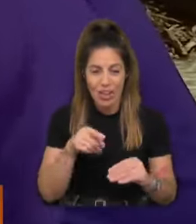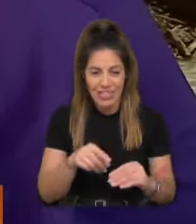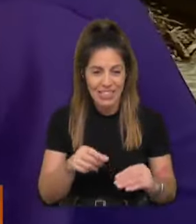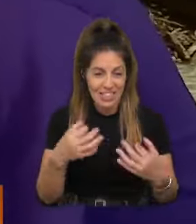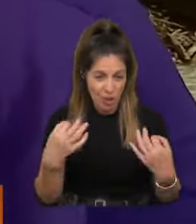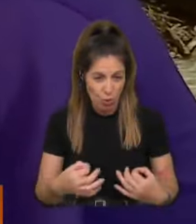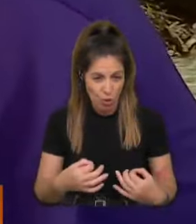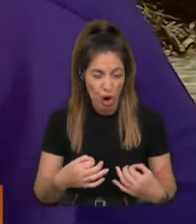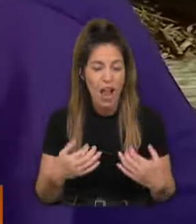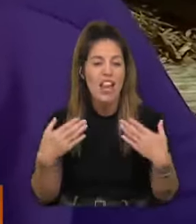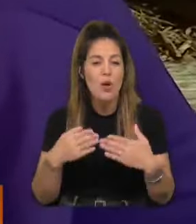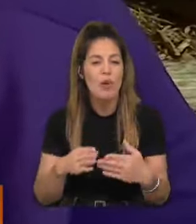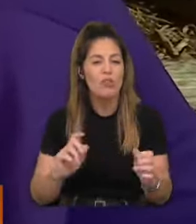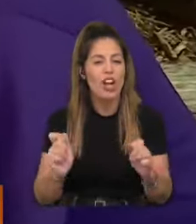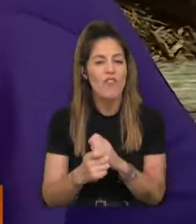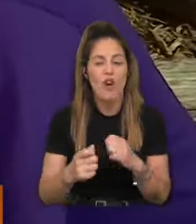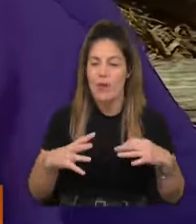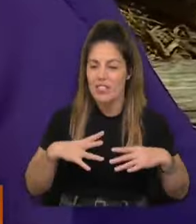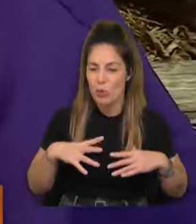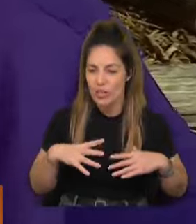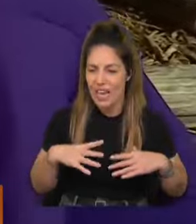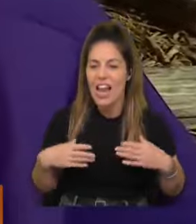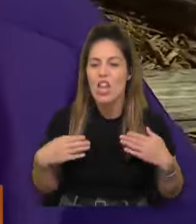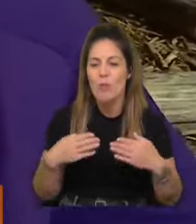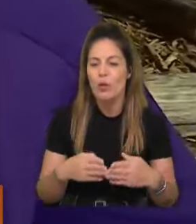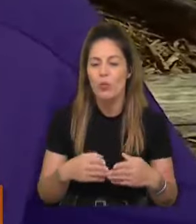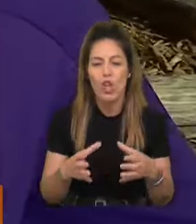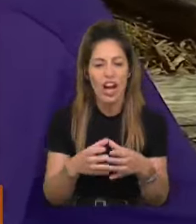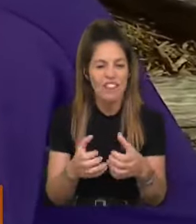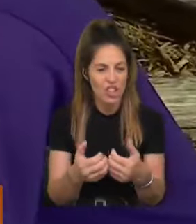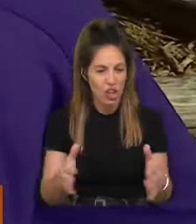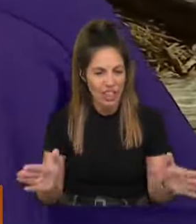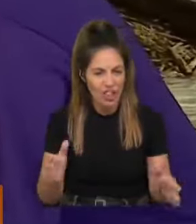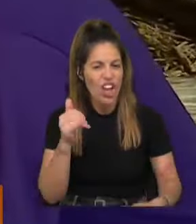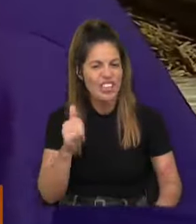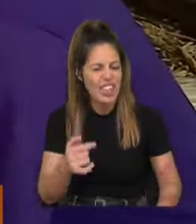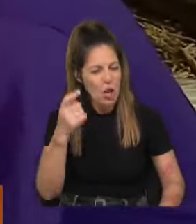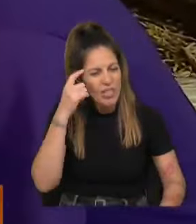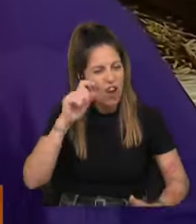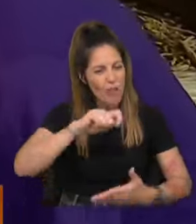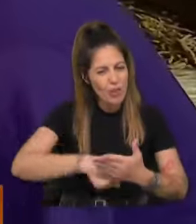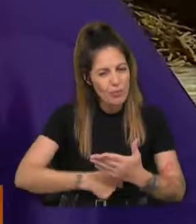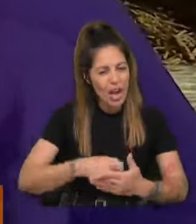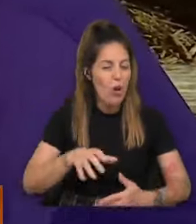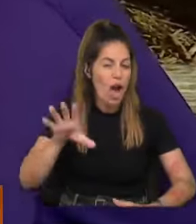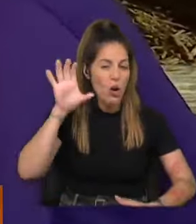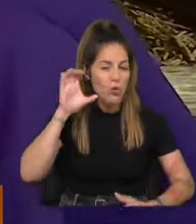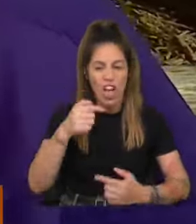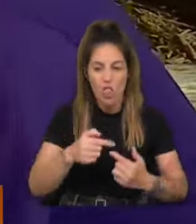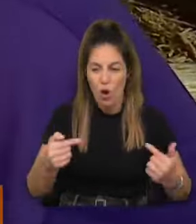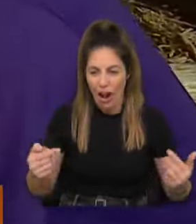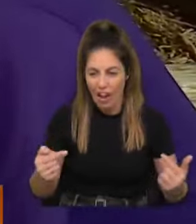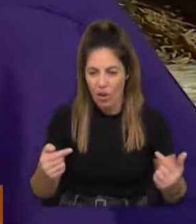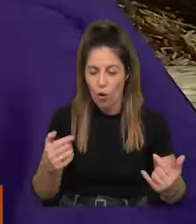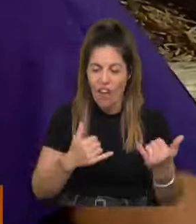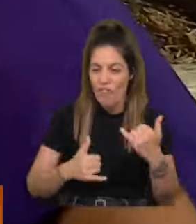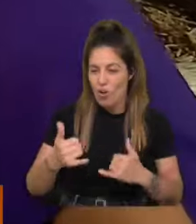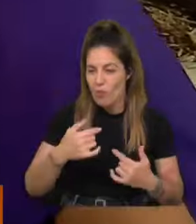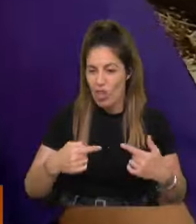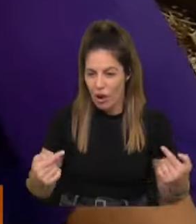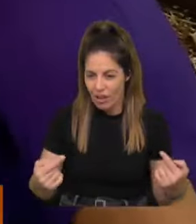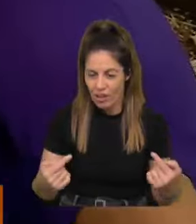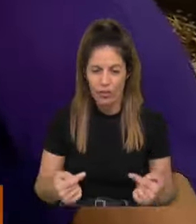pero le pregunto por la reforma de la seguridad social le pregunto por el de cabiro abierto si tiene pensado firmar o si ha escuchado en los medios o se ha informado de al